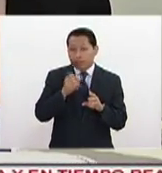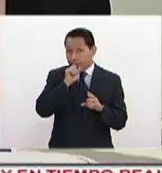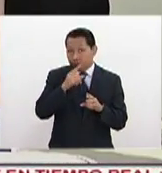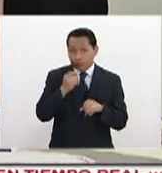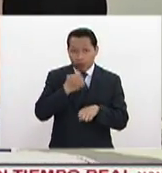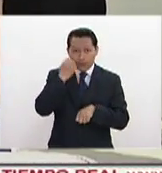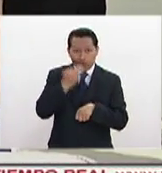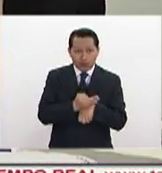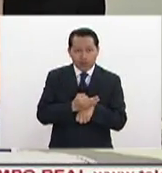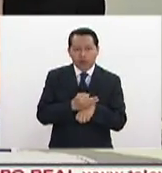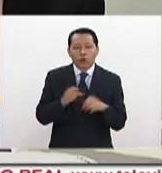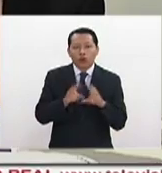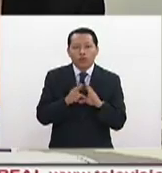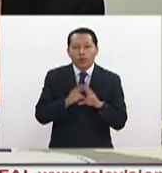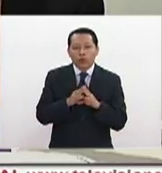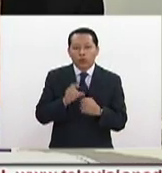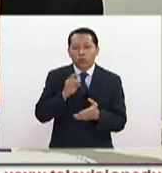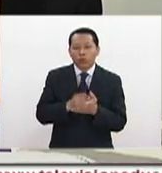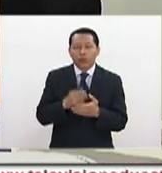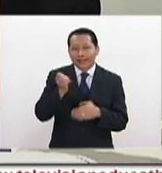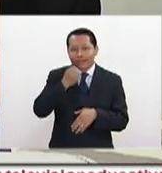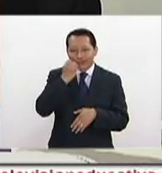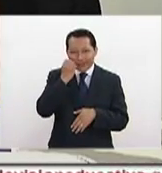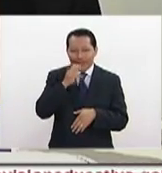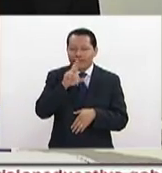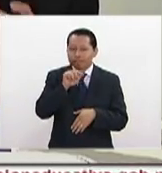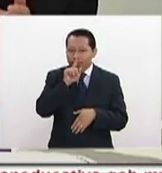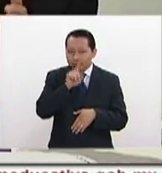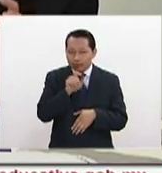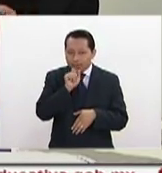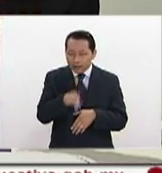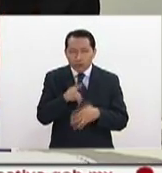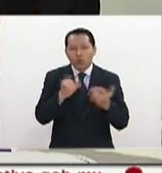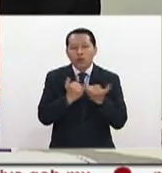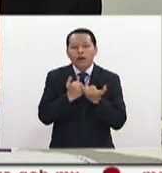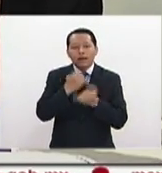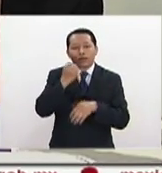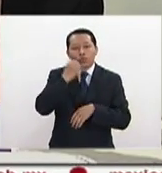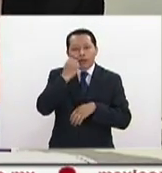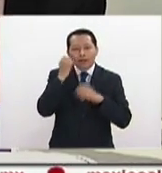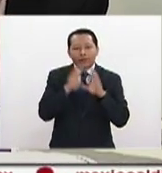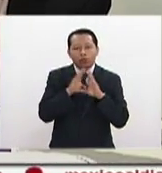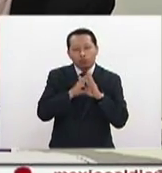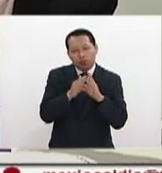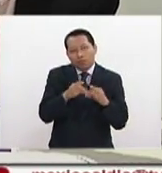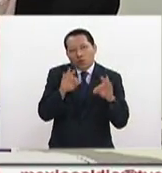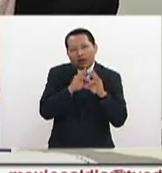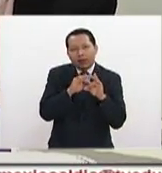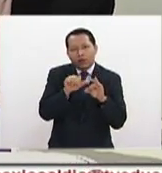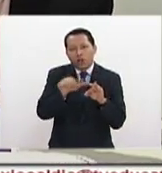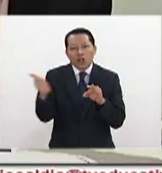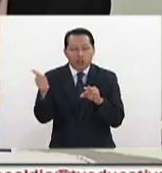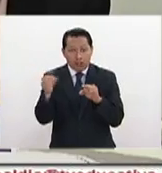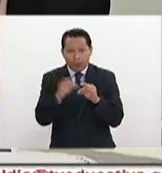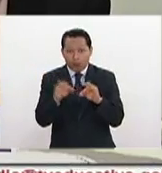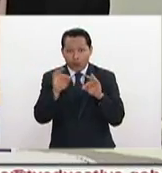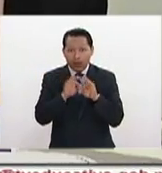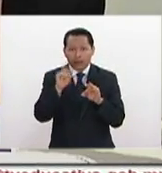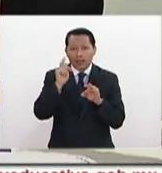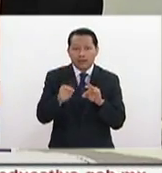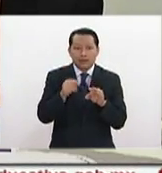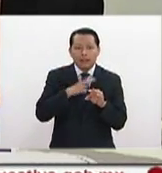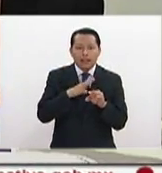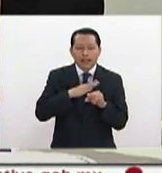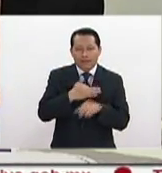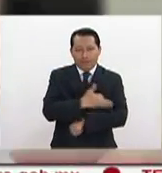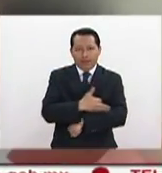estudiantes, que no depende solamente de las escuelas. Gilberto dijo, las escuelas son un factor importante, el otro factor importante son